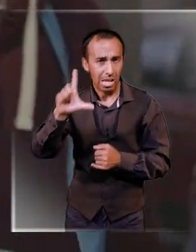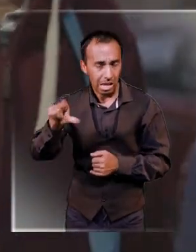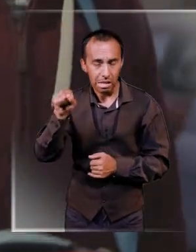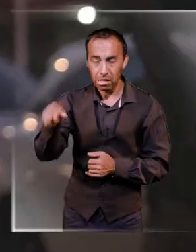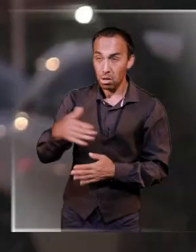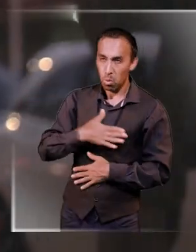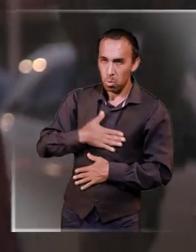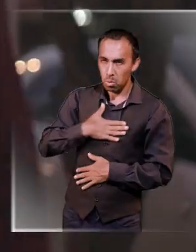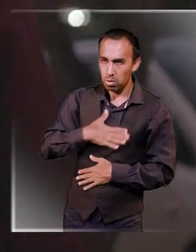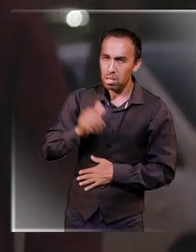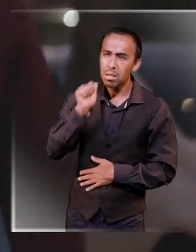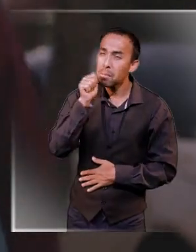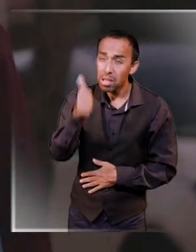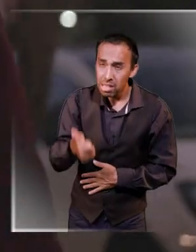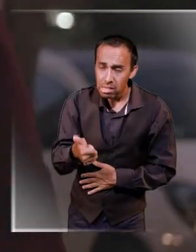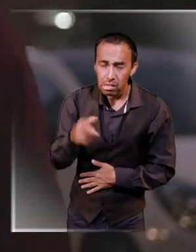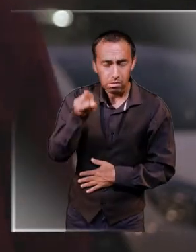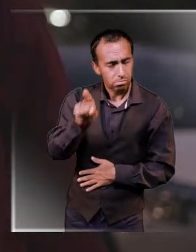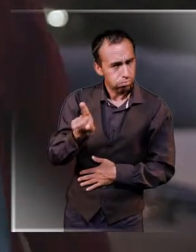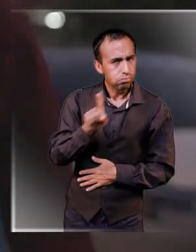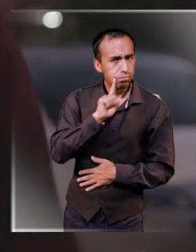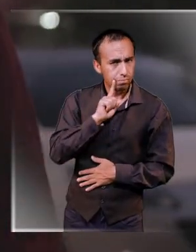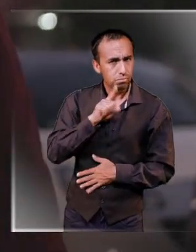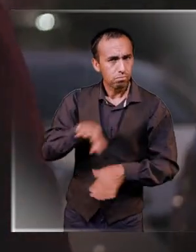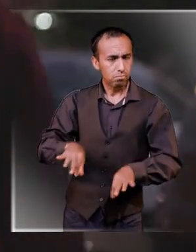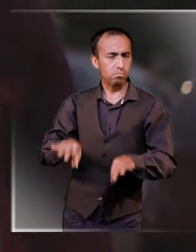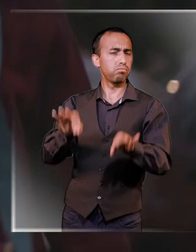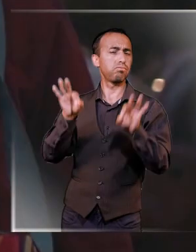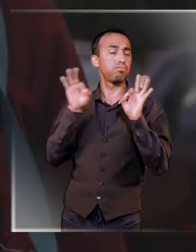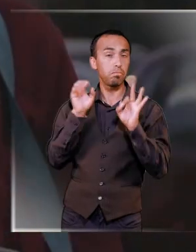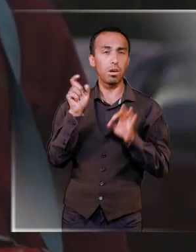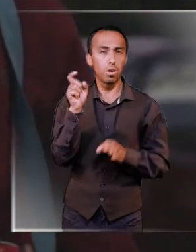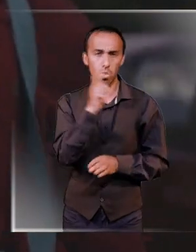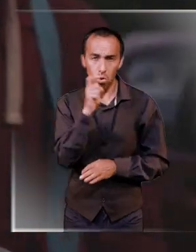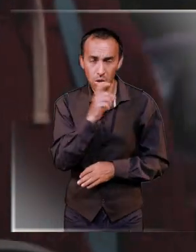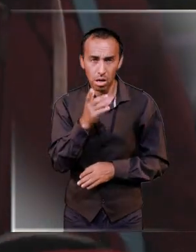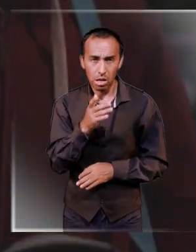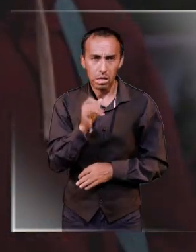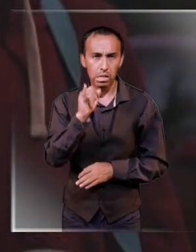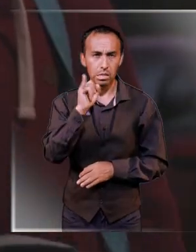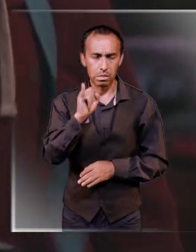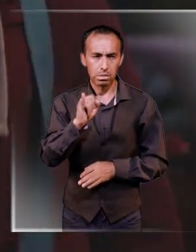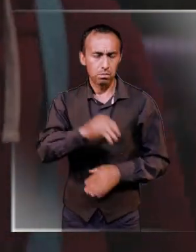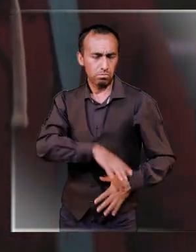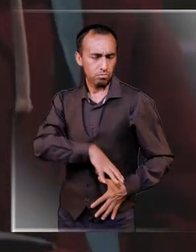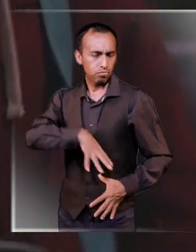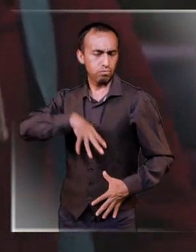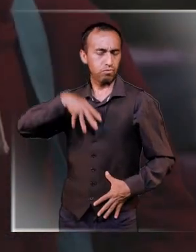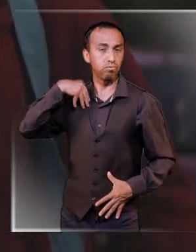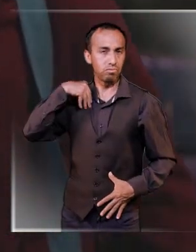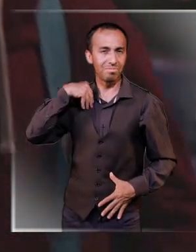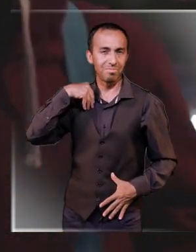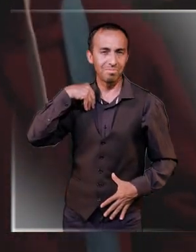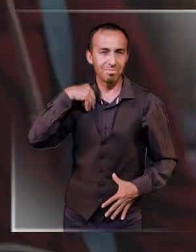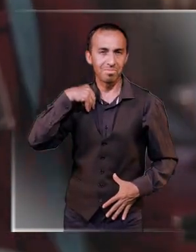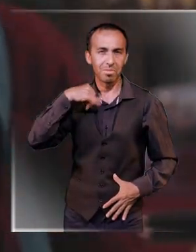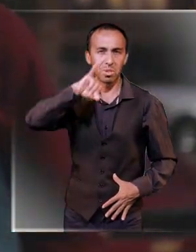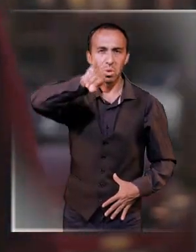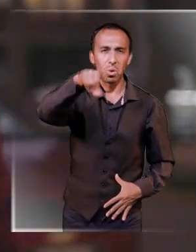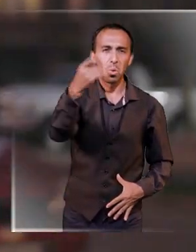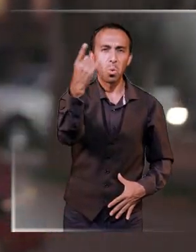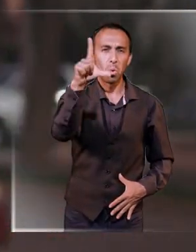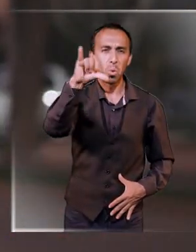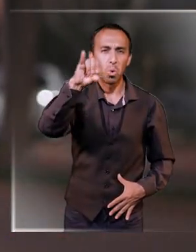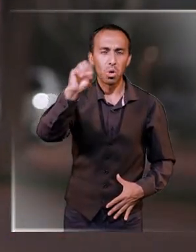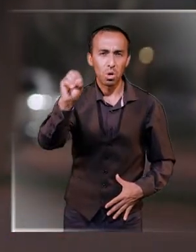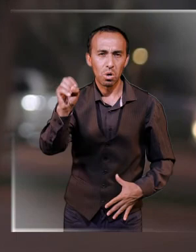le gustó? ¿Verdad? Y mañana te vas a poner en la sábana roja. Sí, me ver ya. Como Julio César. Julio